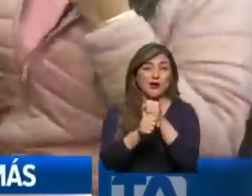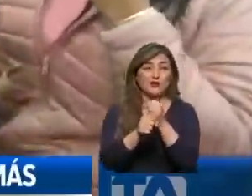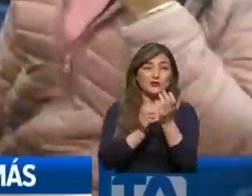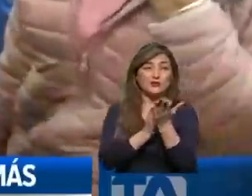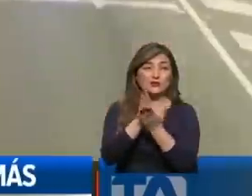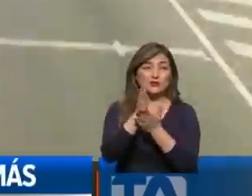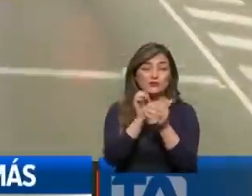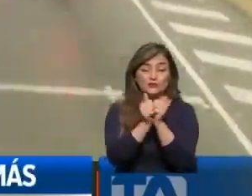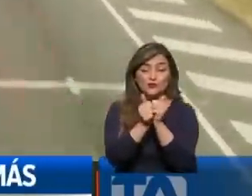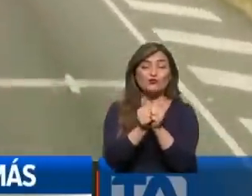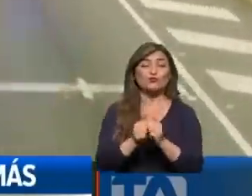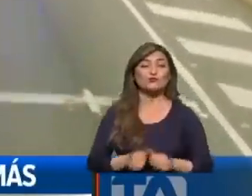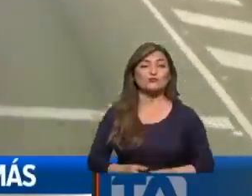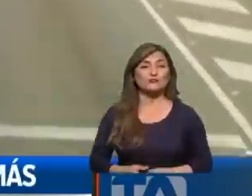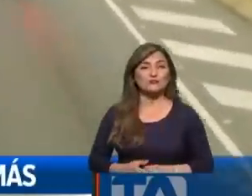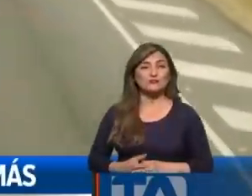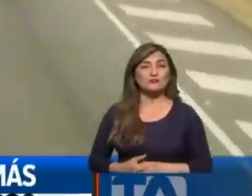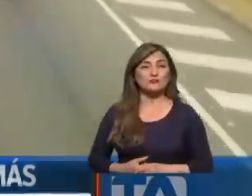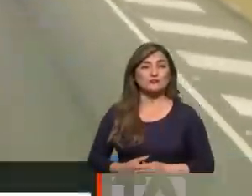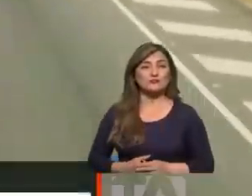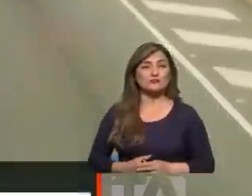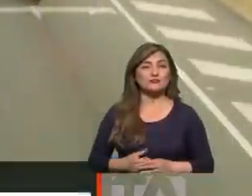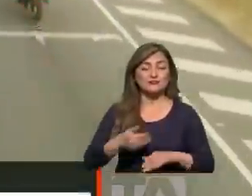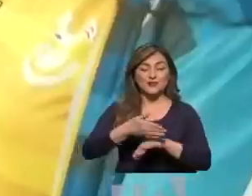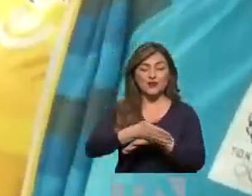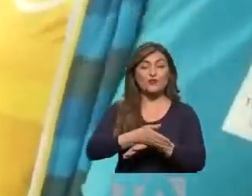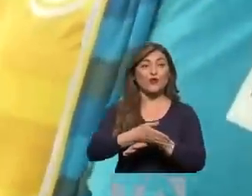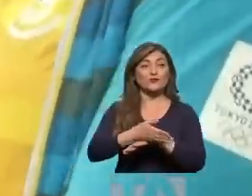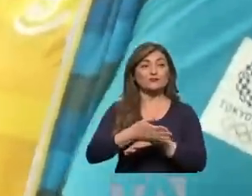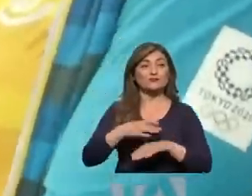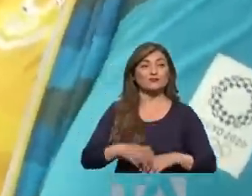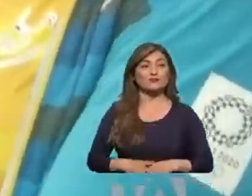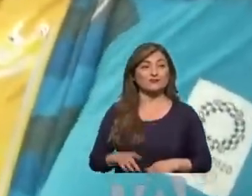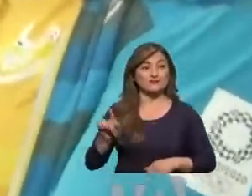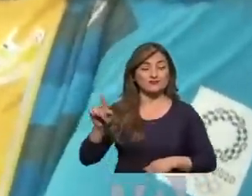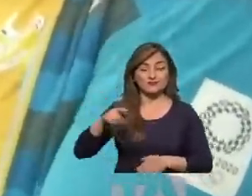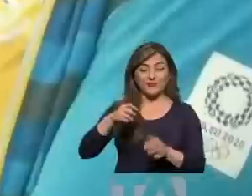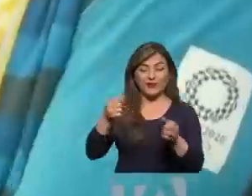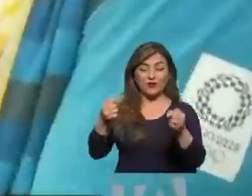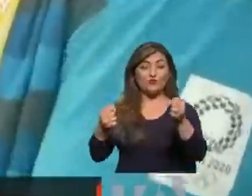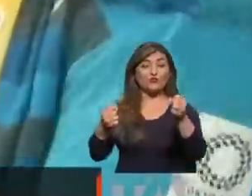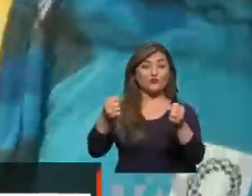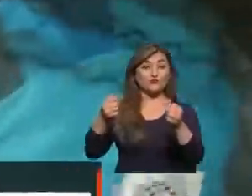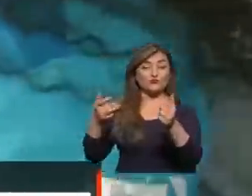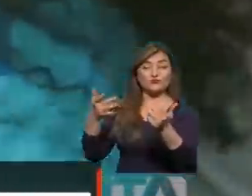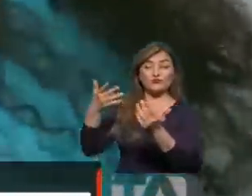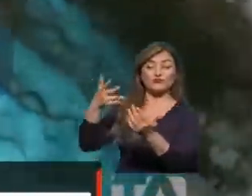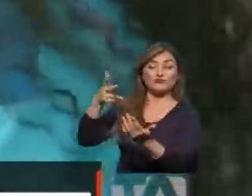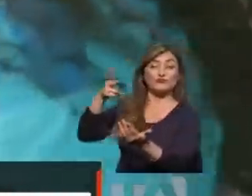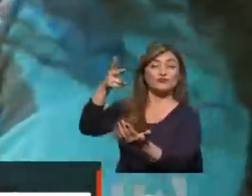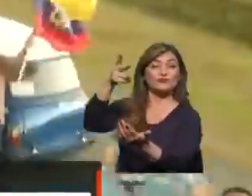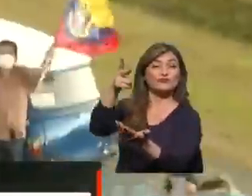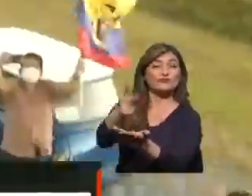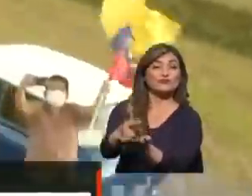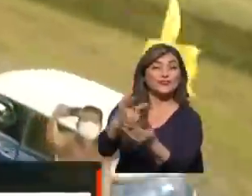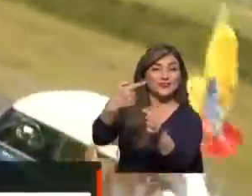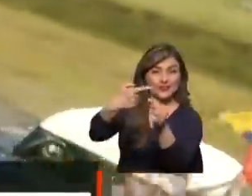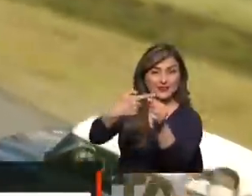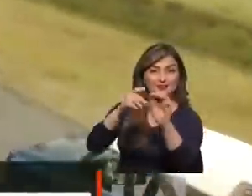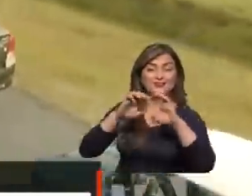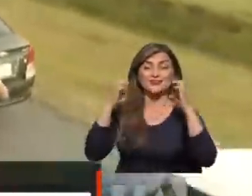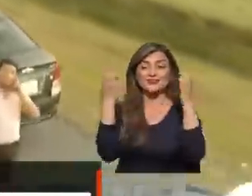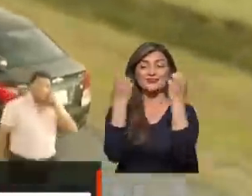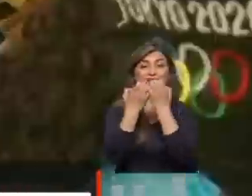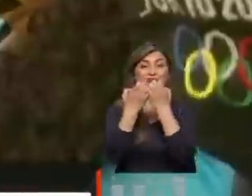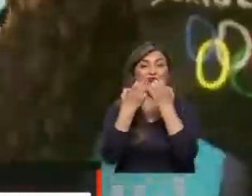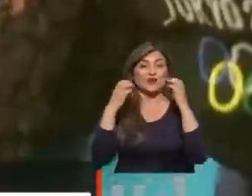carrera deportiva. Luego una caravana les trajo a las campeonas olímpicas a Quito y en el estadio Atahualpa ofrecieron una rueda